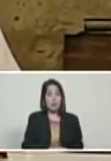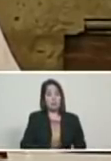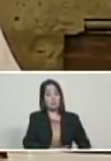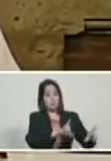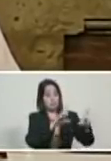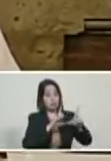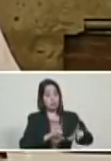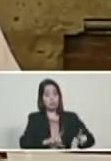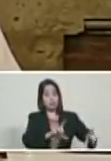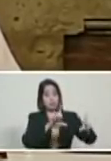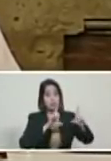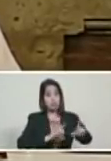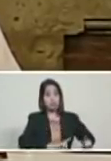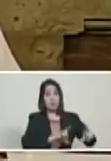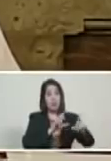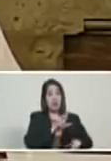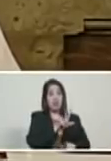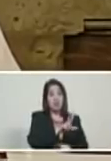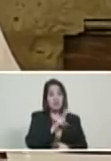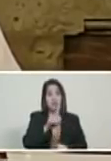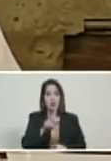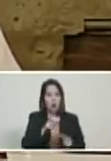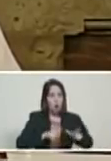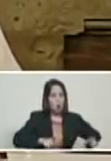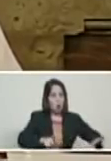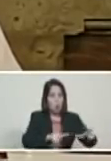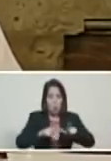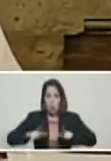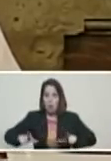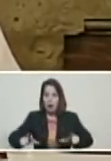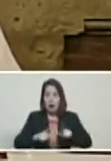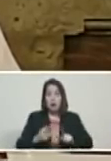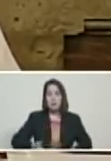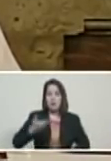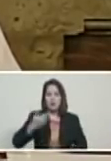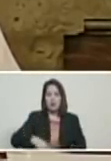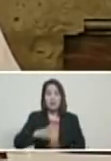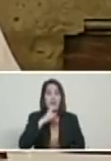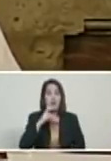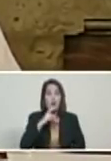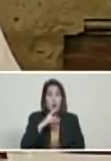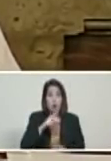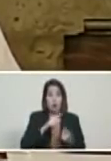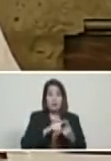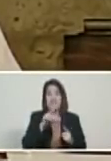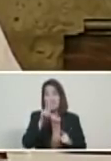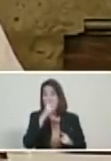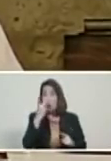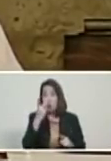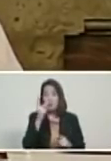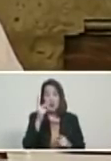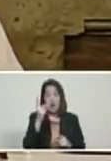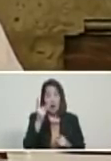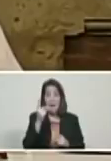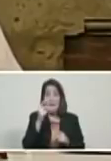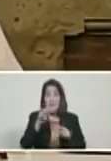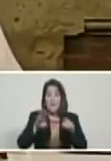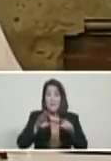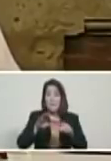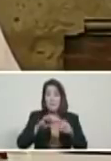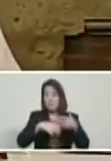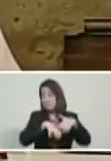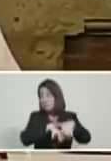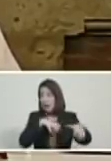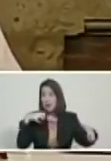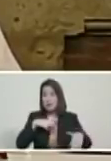certificando los 32 campos de oro, certificando la segunda mayor reserva de oro que está aquí en Venezuela, nuestra